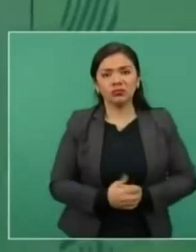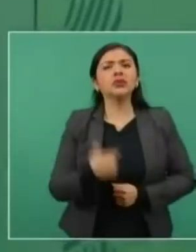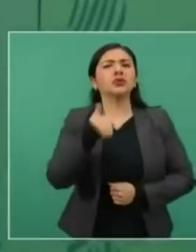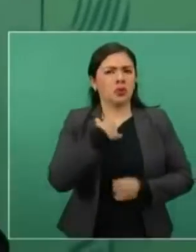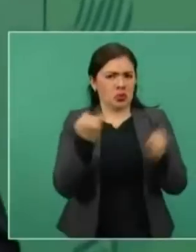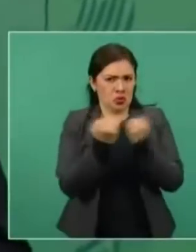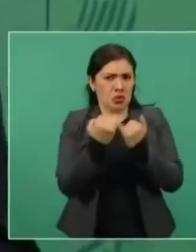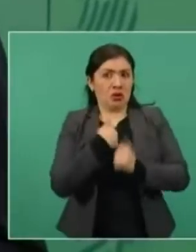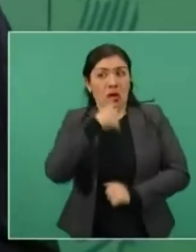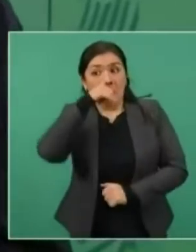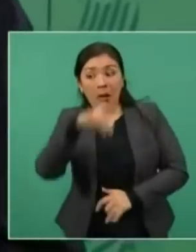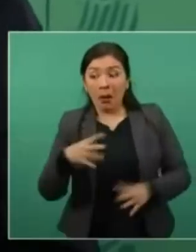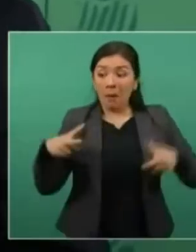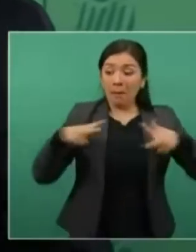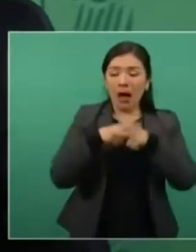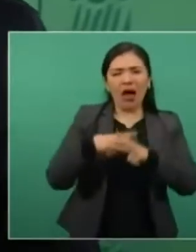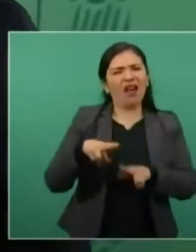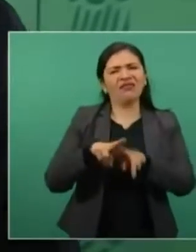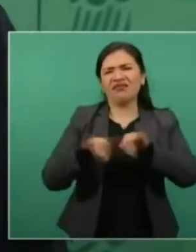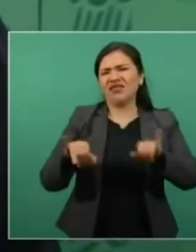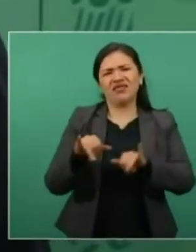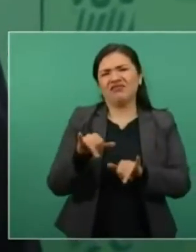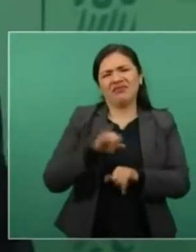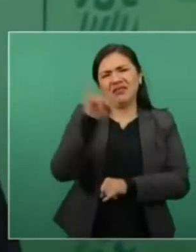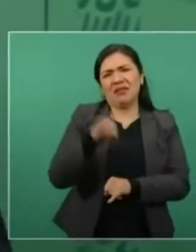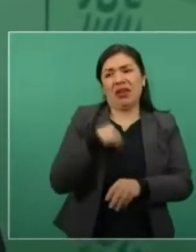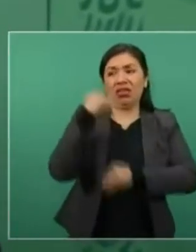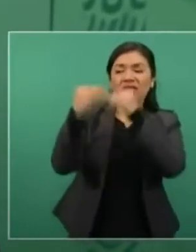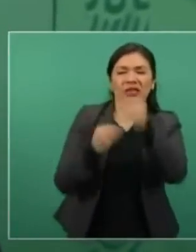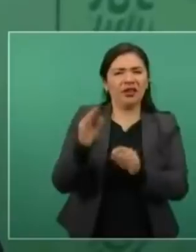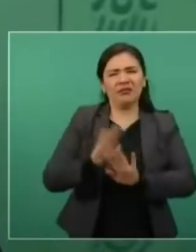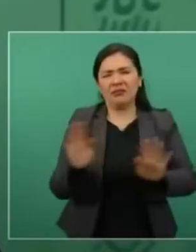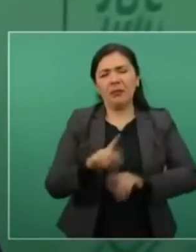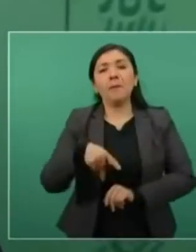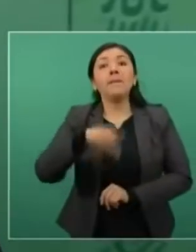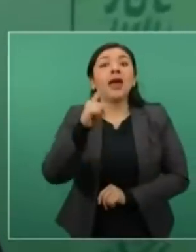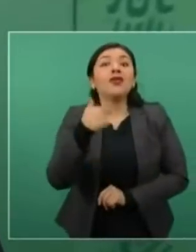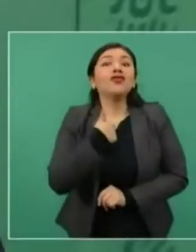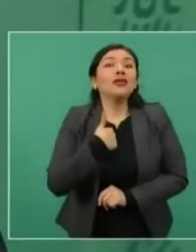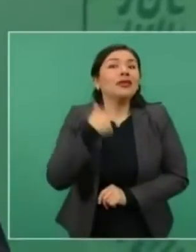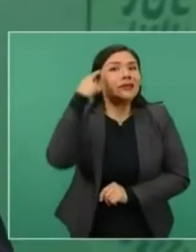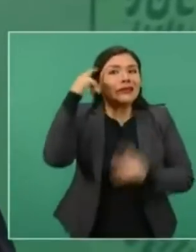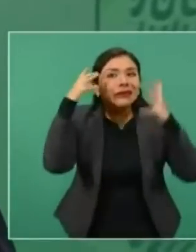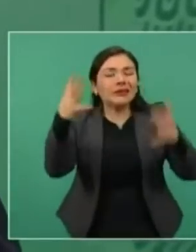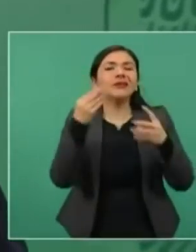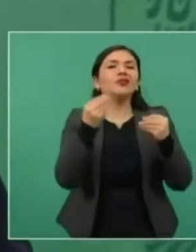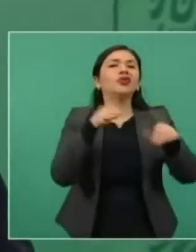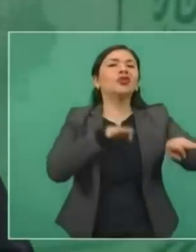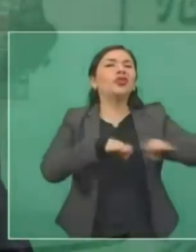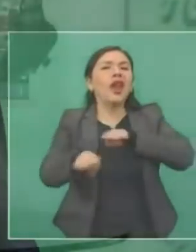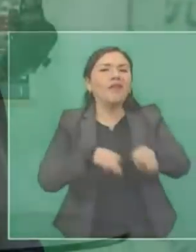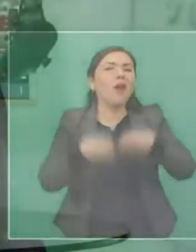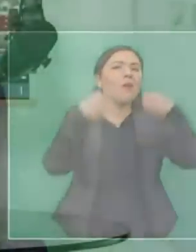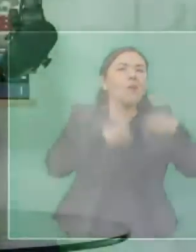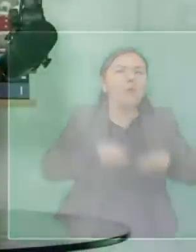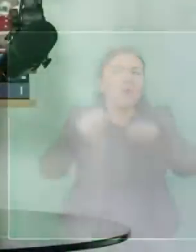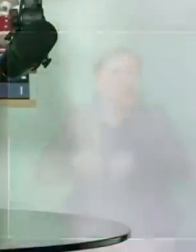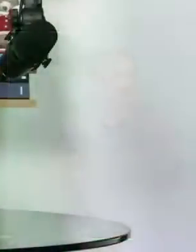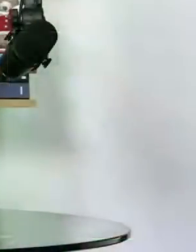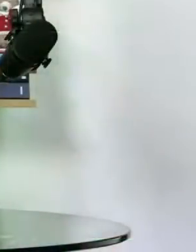también no me peleo con nadie pero tengo mucho trabajo el también